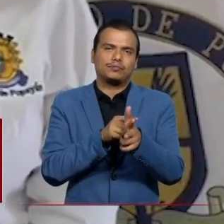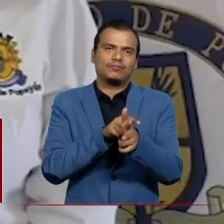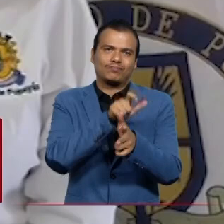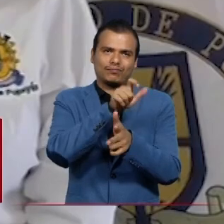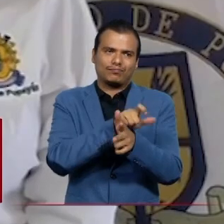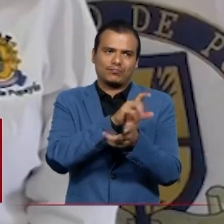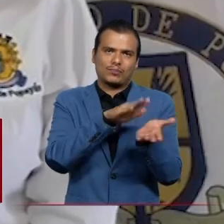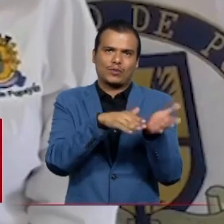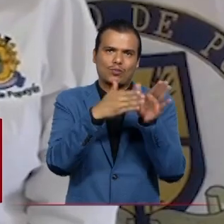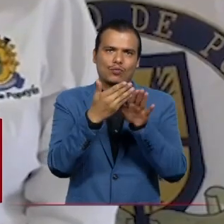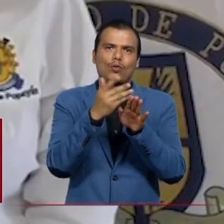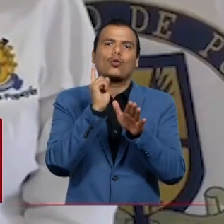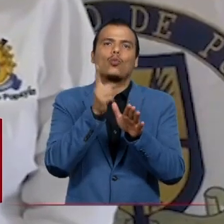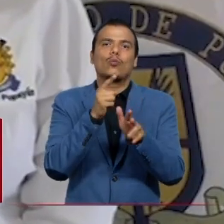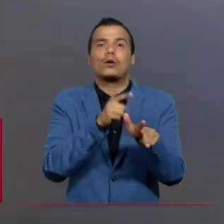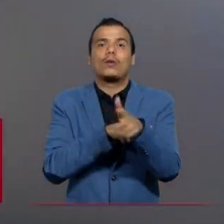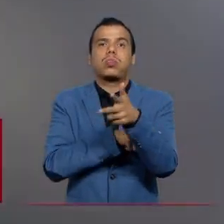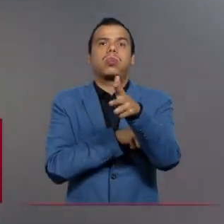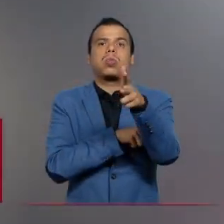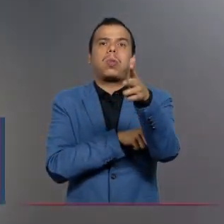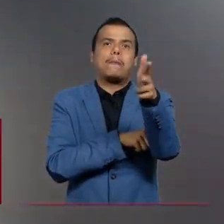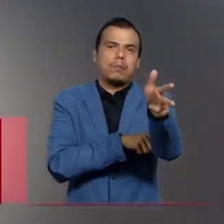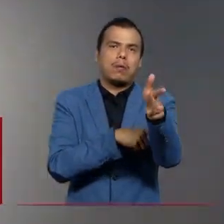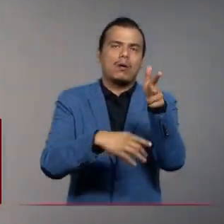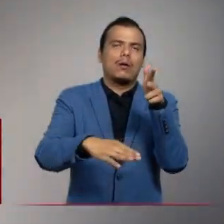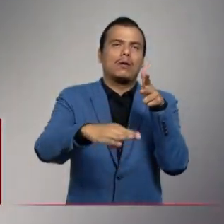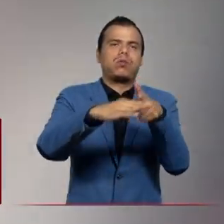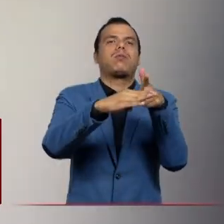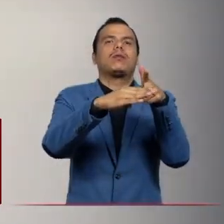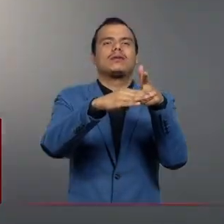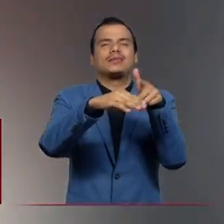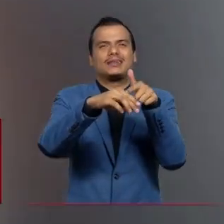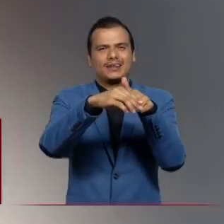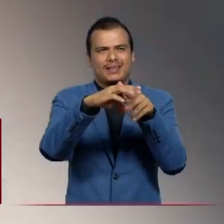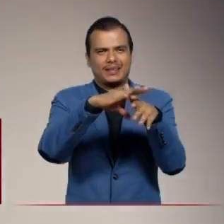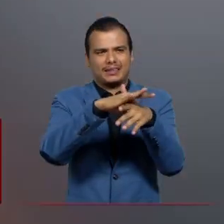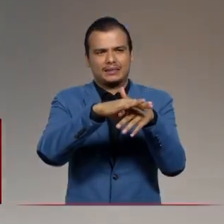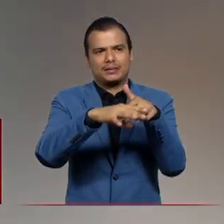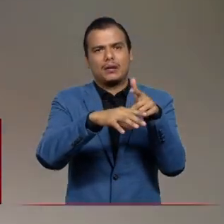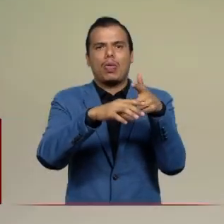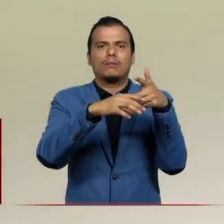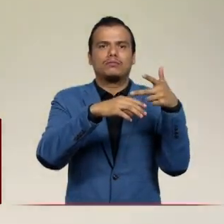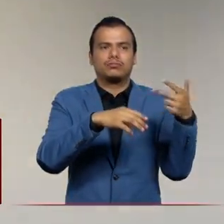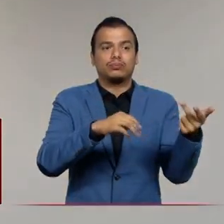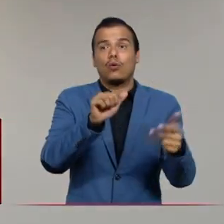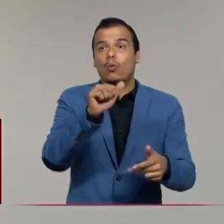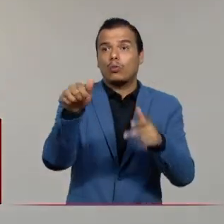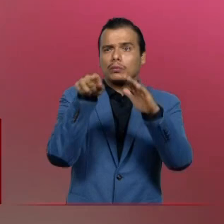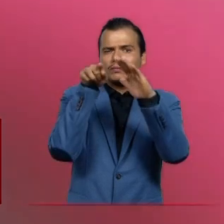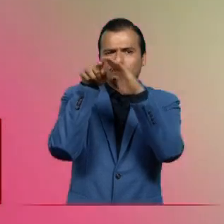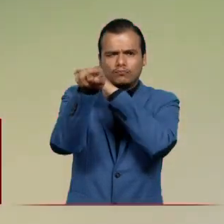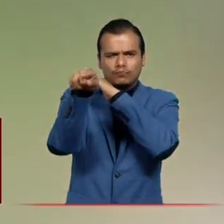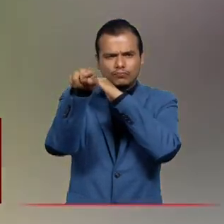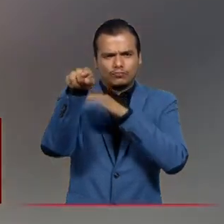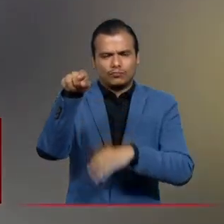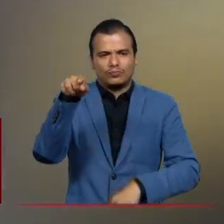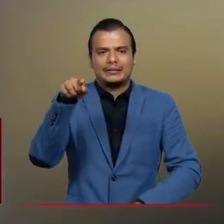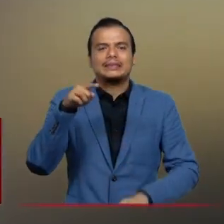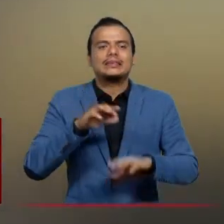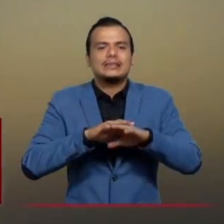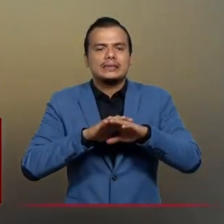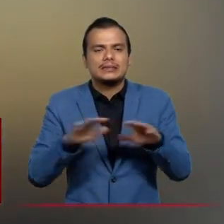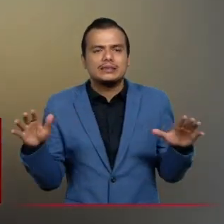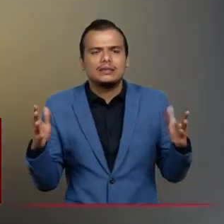y la otra persona se retira de este lugar emprendiendo la via zona boscosa